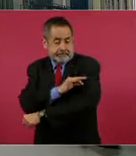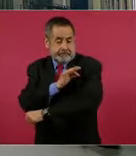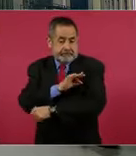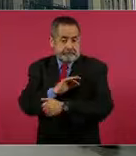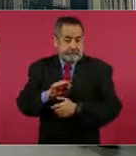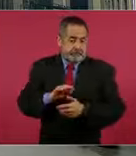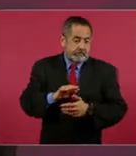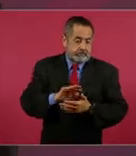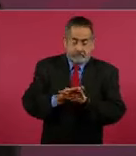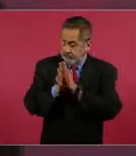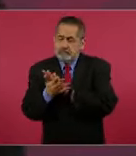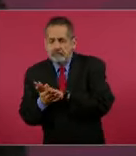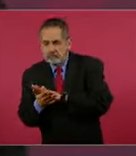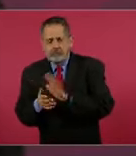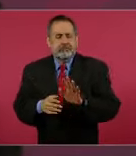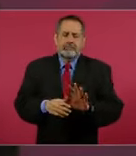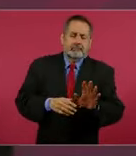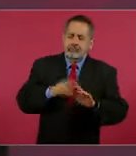mejor